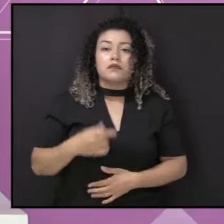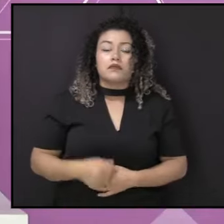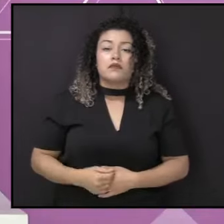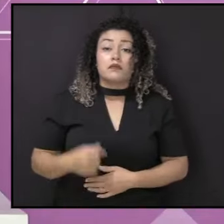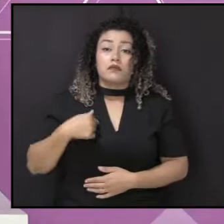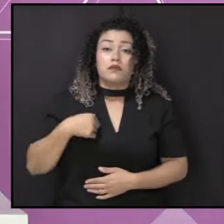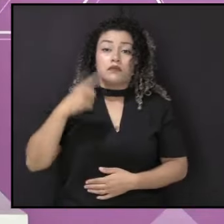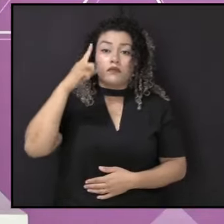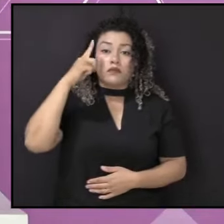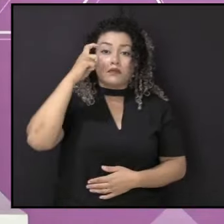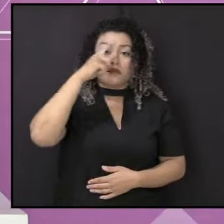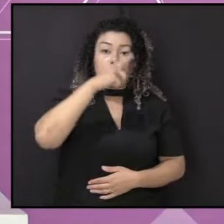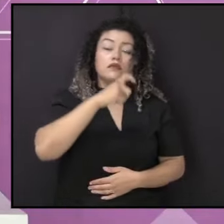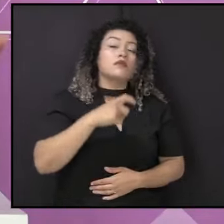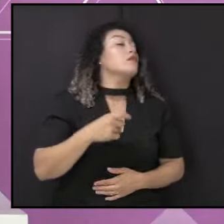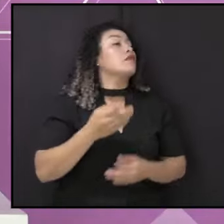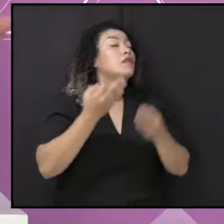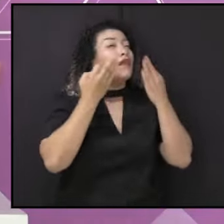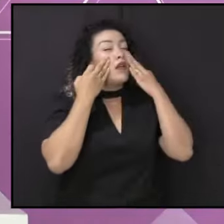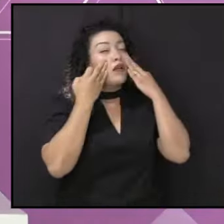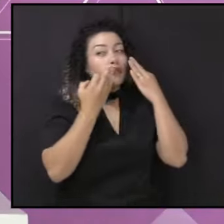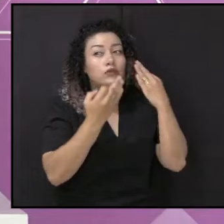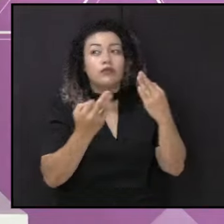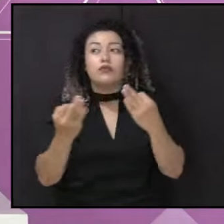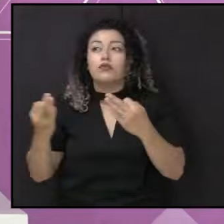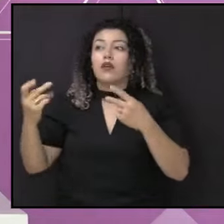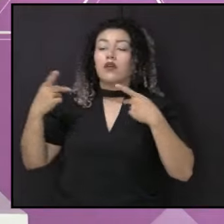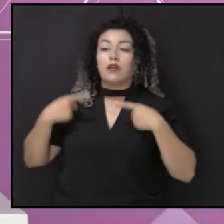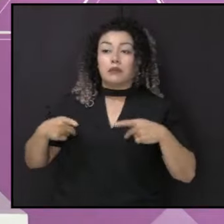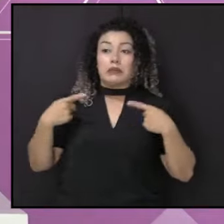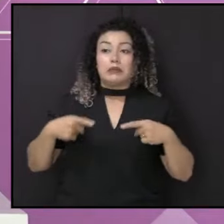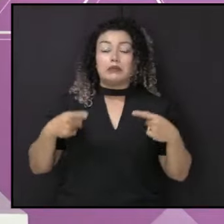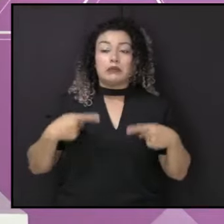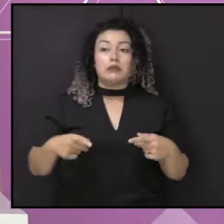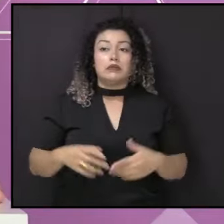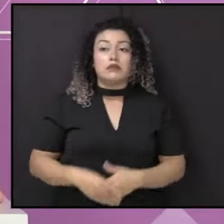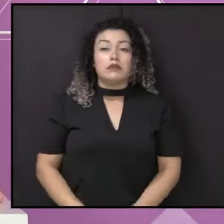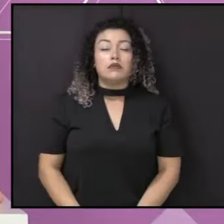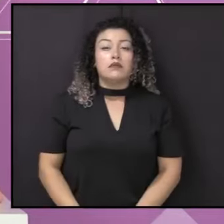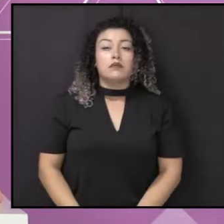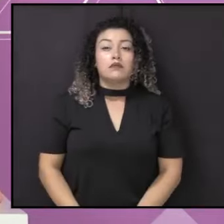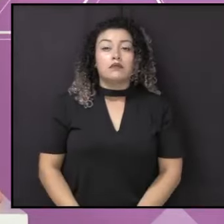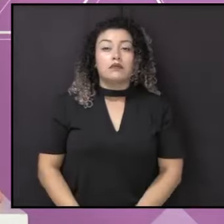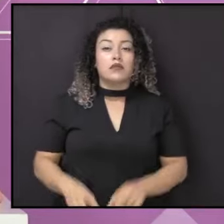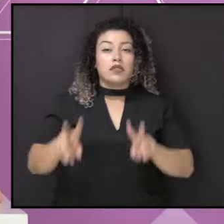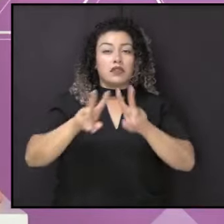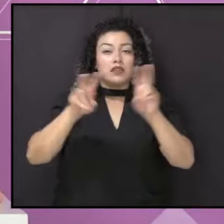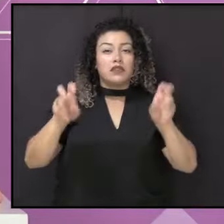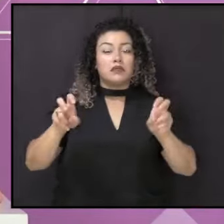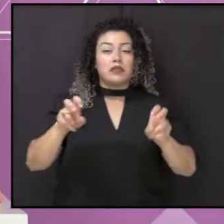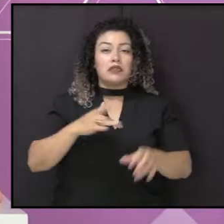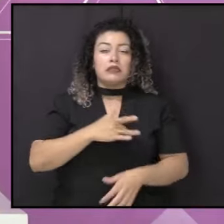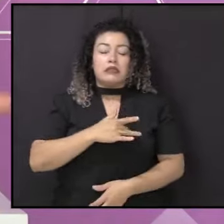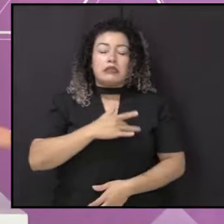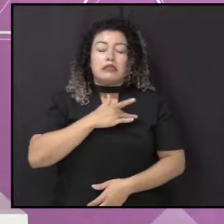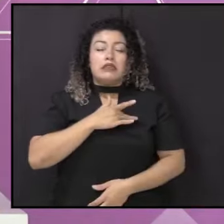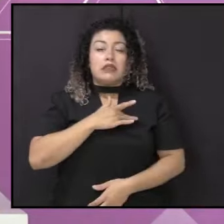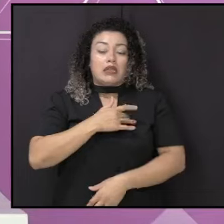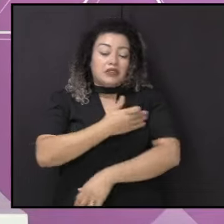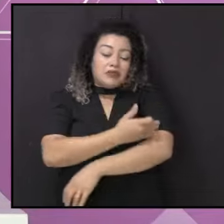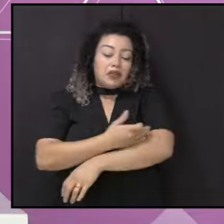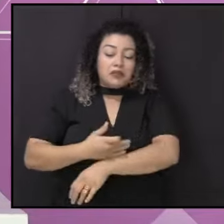difícil ver lo que hemos visto muchas personas por aquí cuando vemos a la migración. Es un tema bastante doloroso. No es fácil dejar a tu